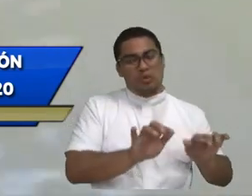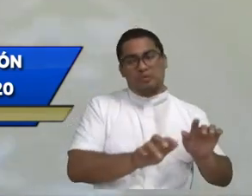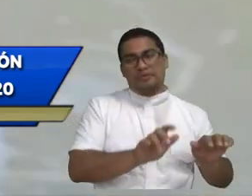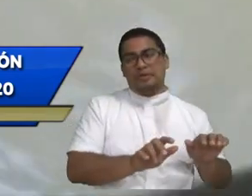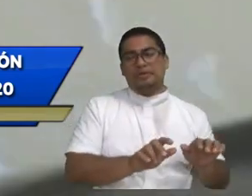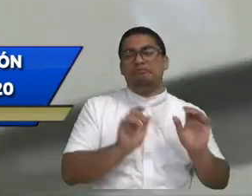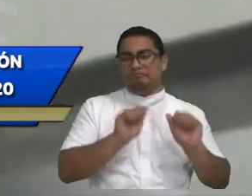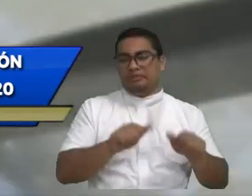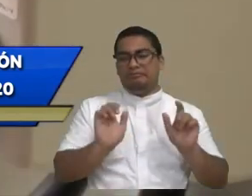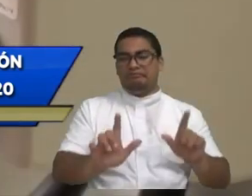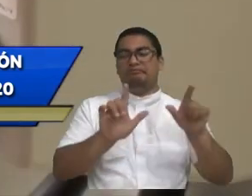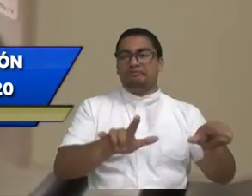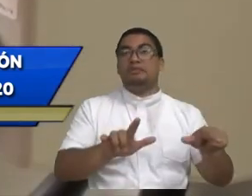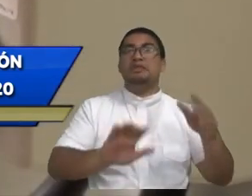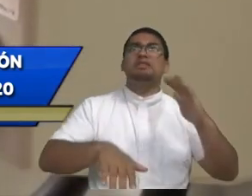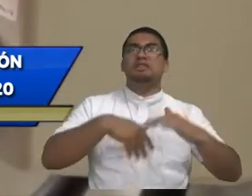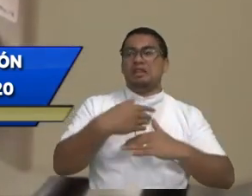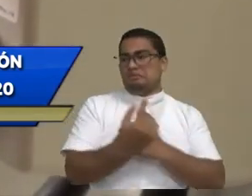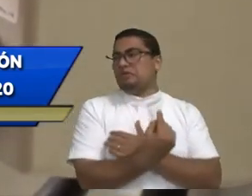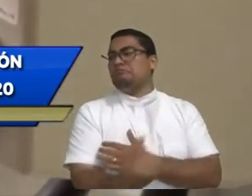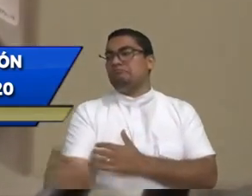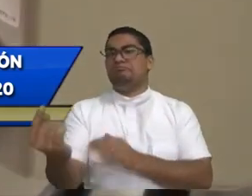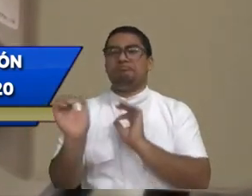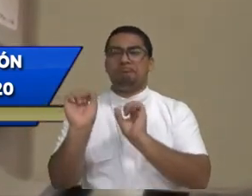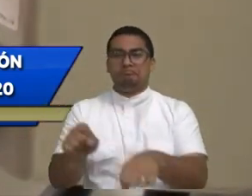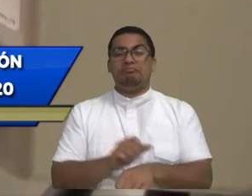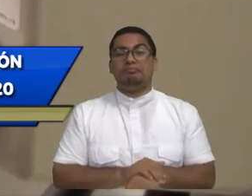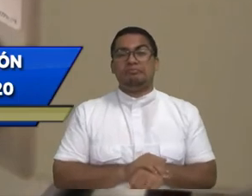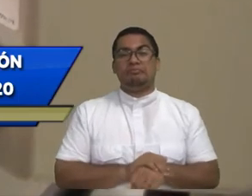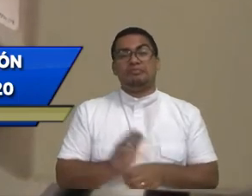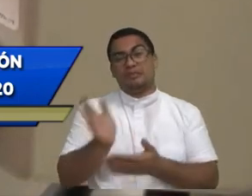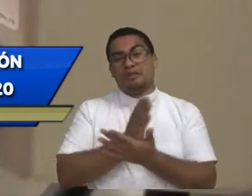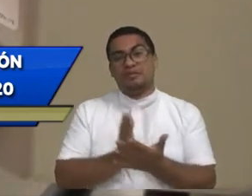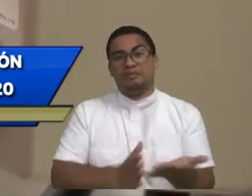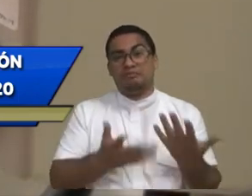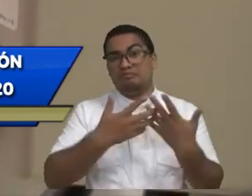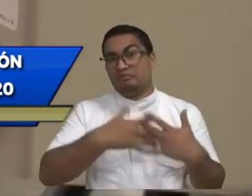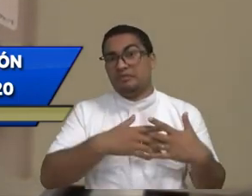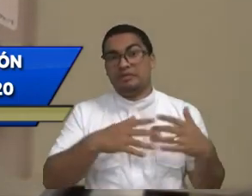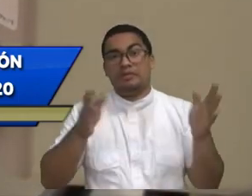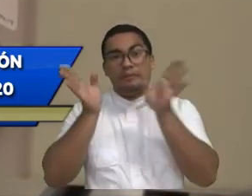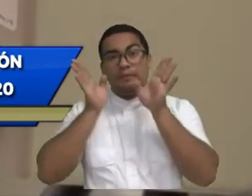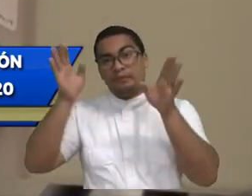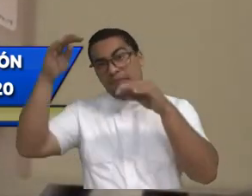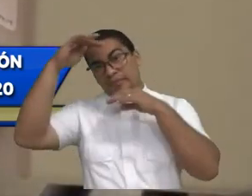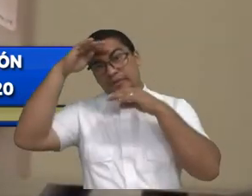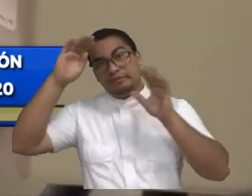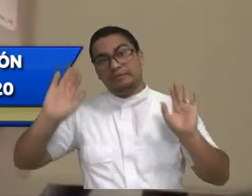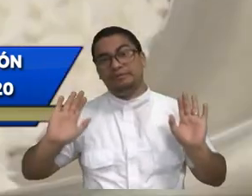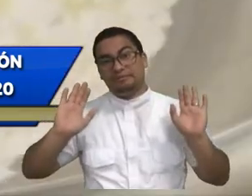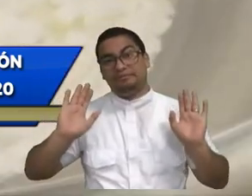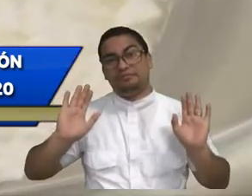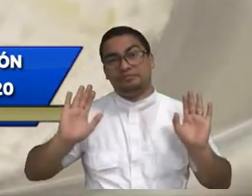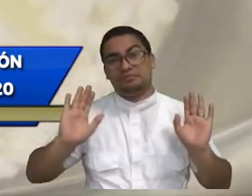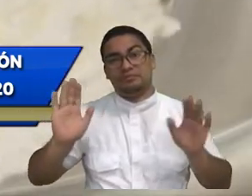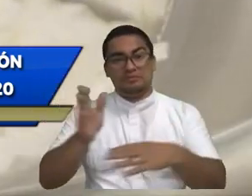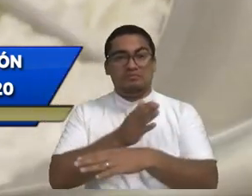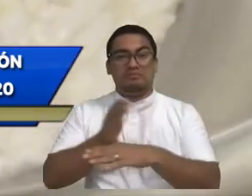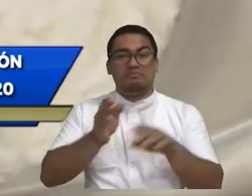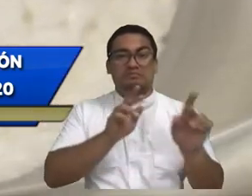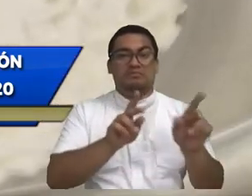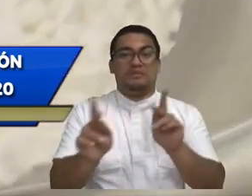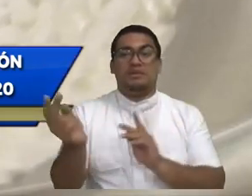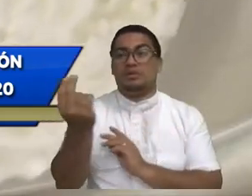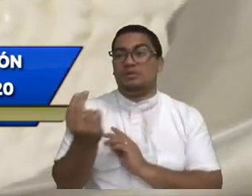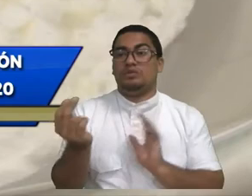entonces es parte de los servicios y servicios empresariales hay servicios de centros privados hay servicios a los usuarios pues a la